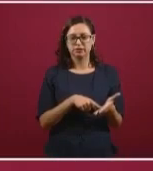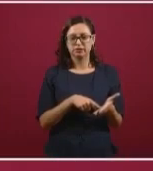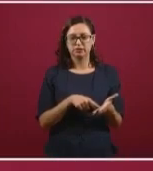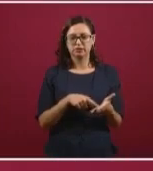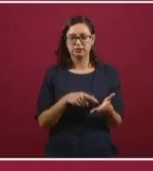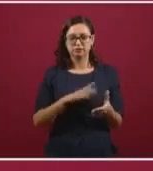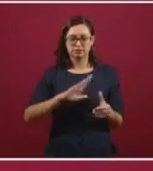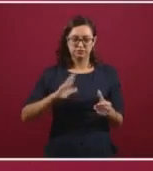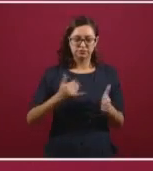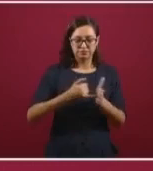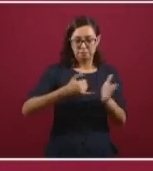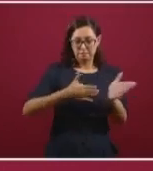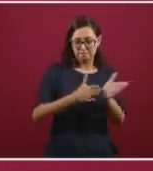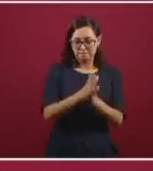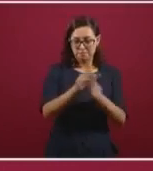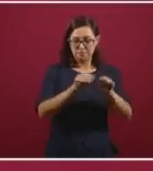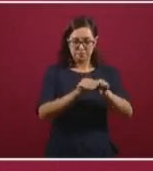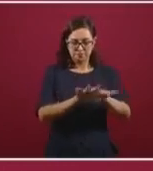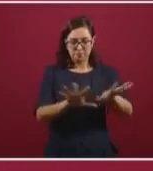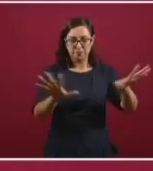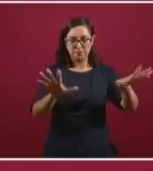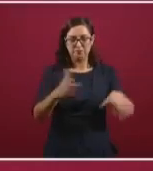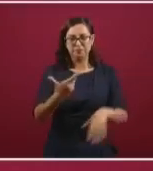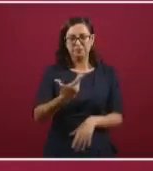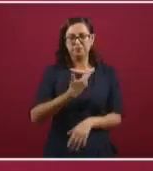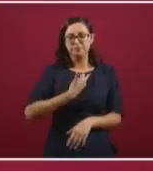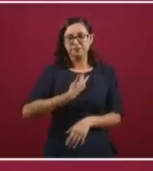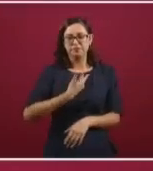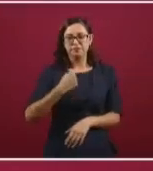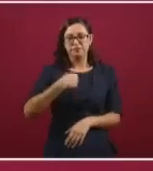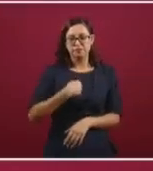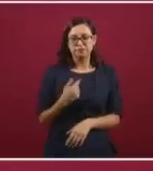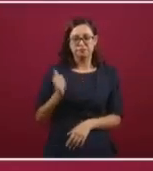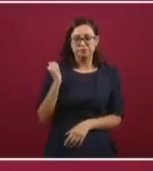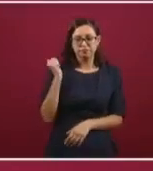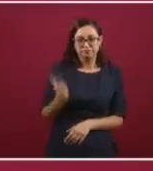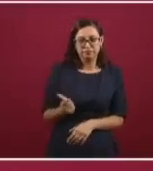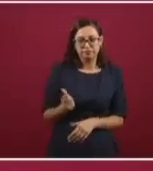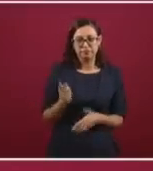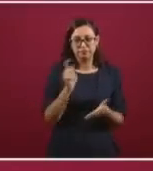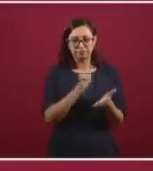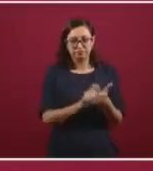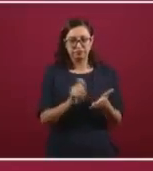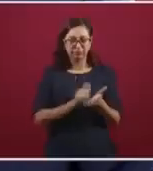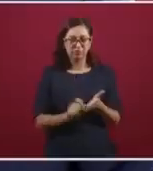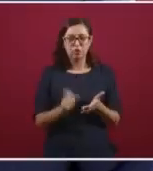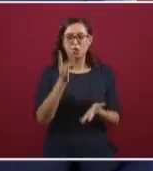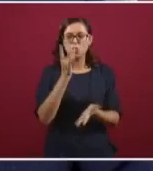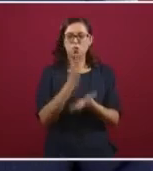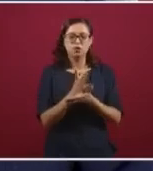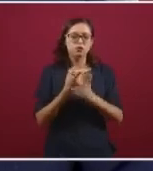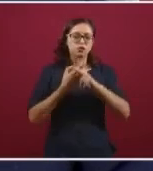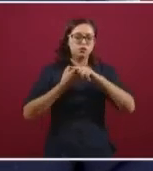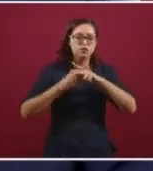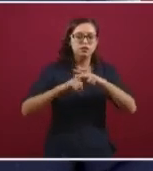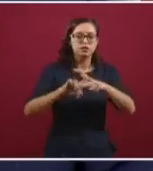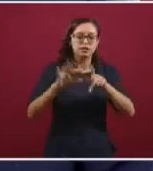meterlo a imprenta, y me pidió que yo escribiera algo, una introducción al